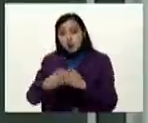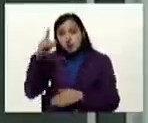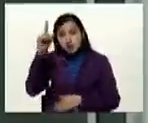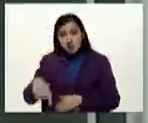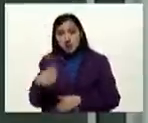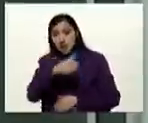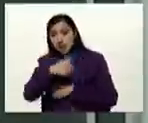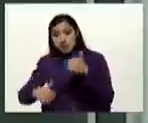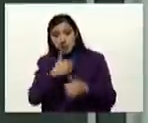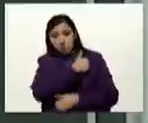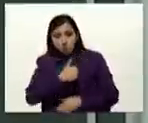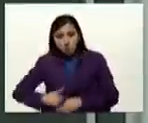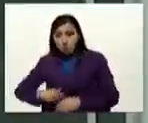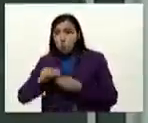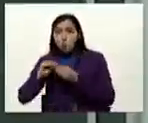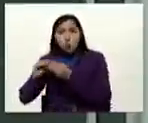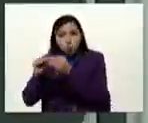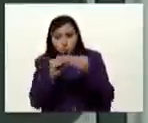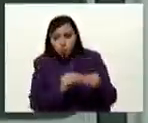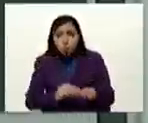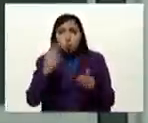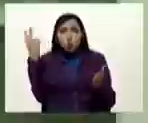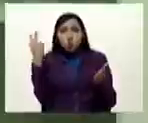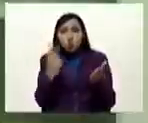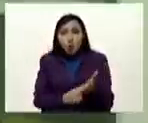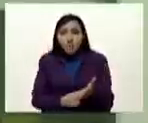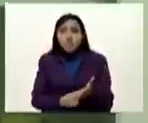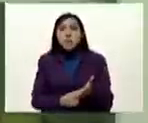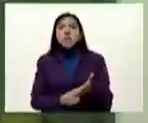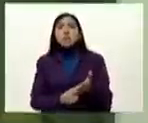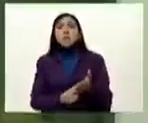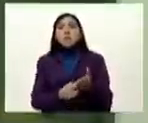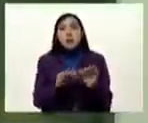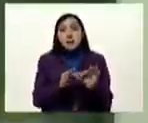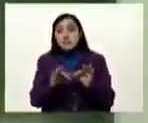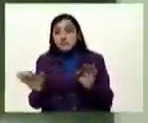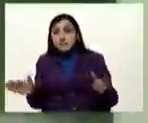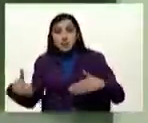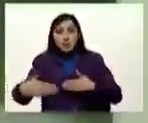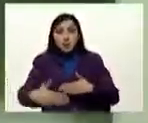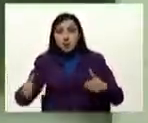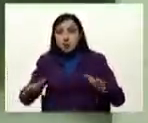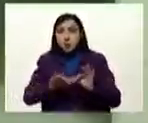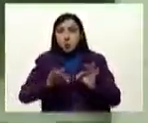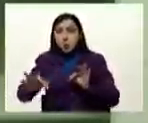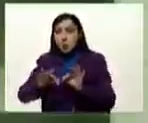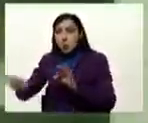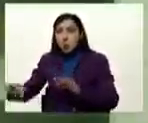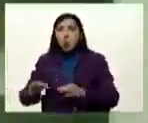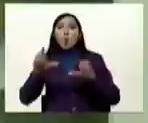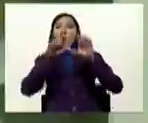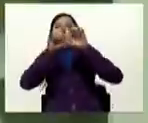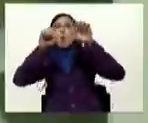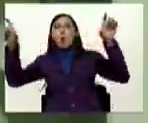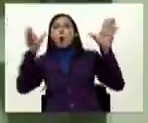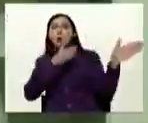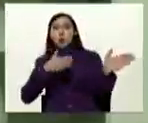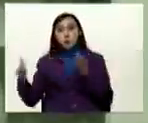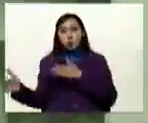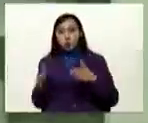vicepresidencia, hemos rehabilitado 2.000 metros cuadrados con aire acondicionado